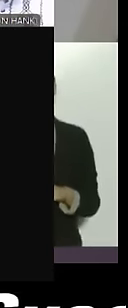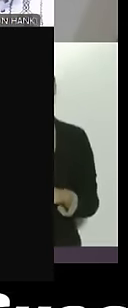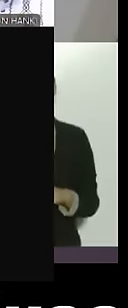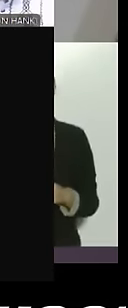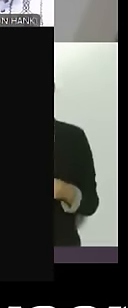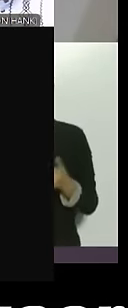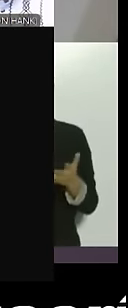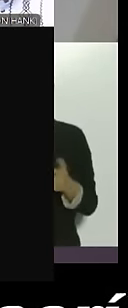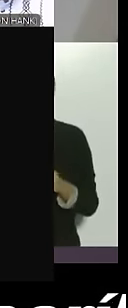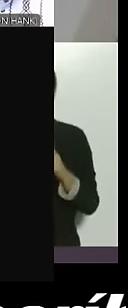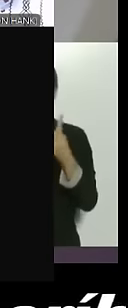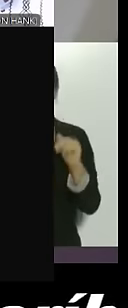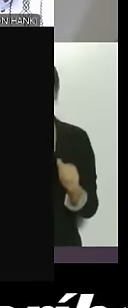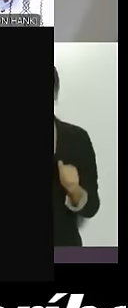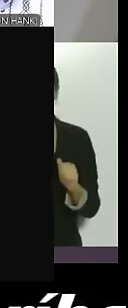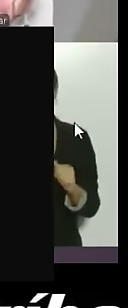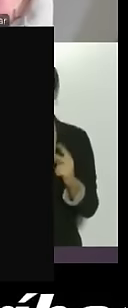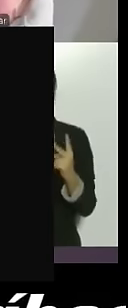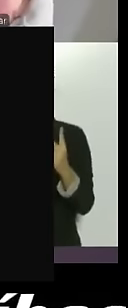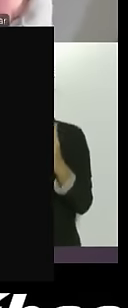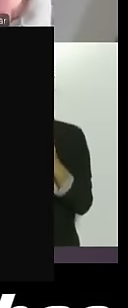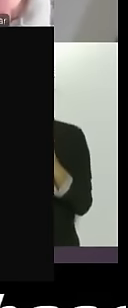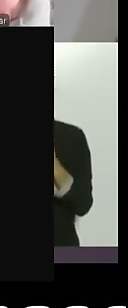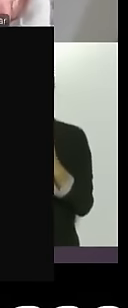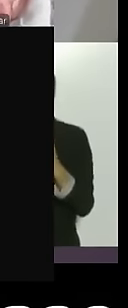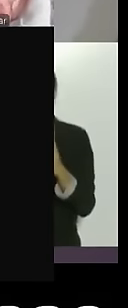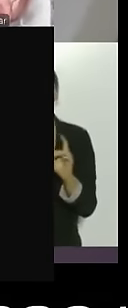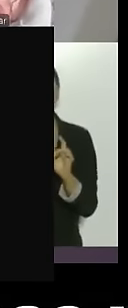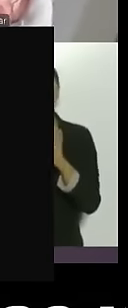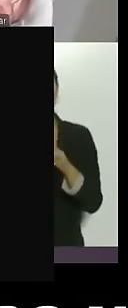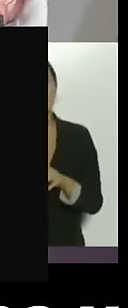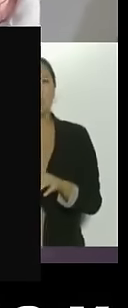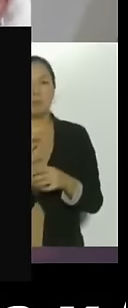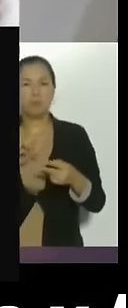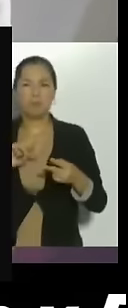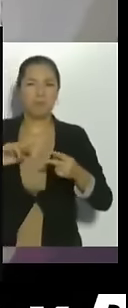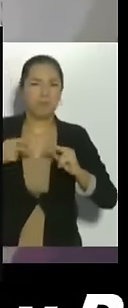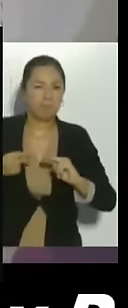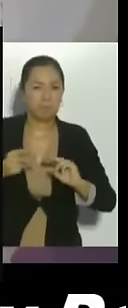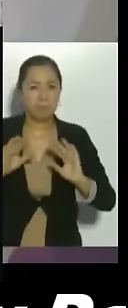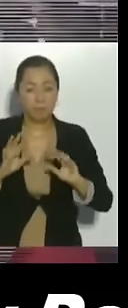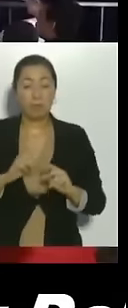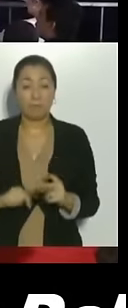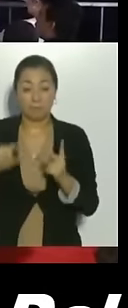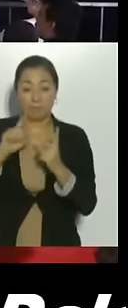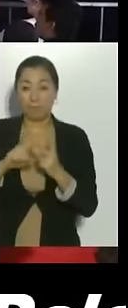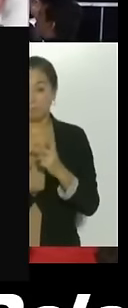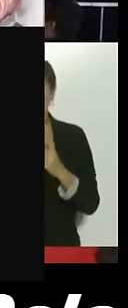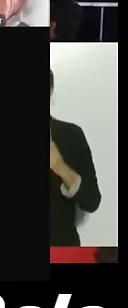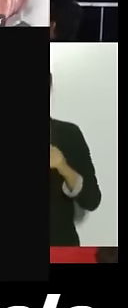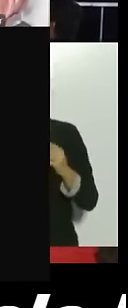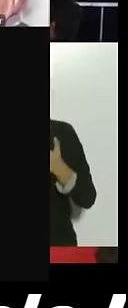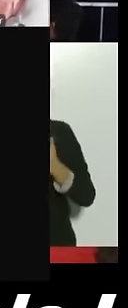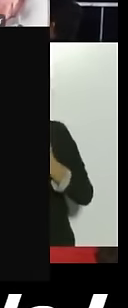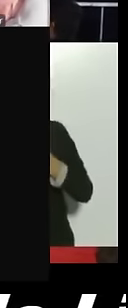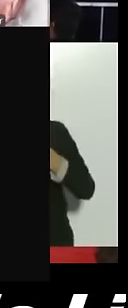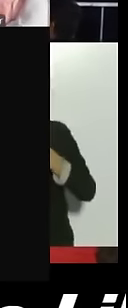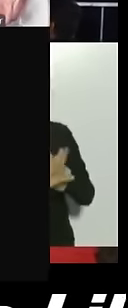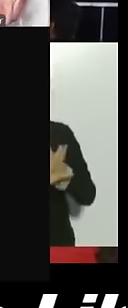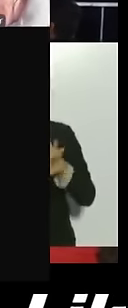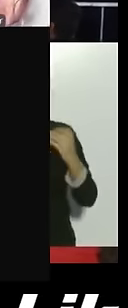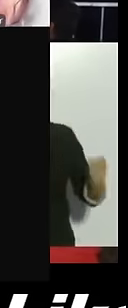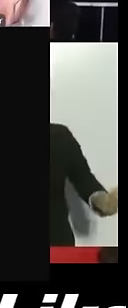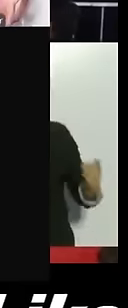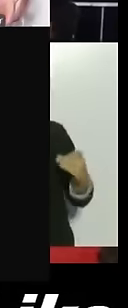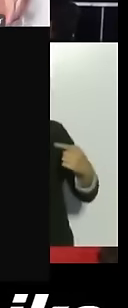cualquier tema internacional especialmente dice la Constitución monárquica española con las naciones de su